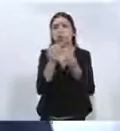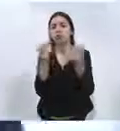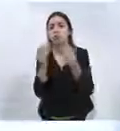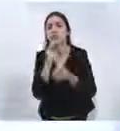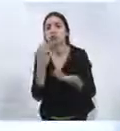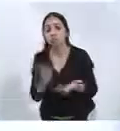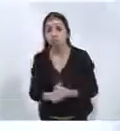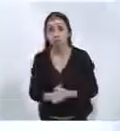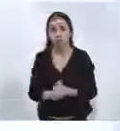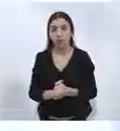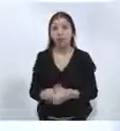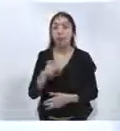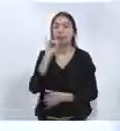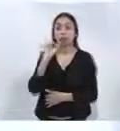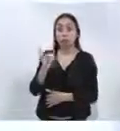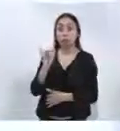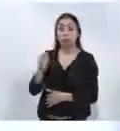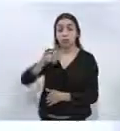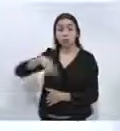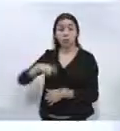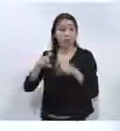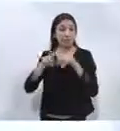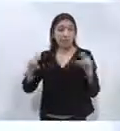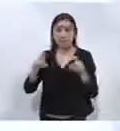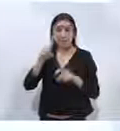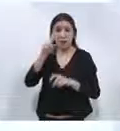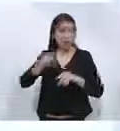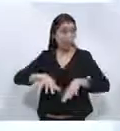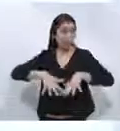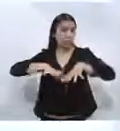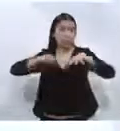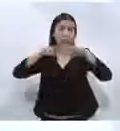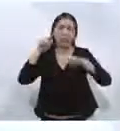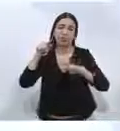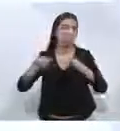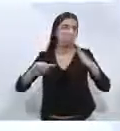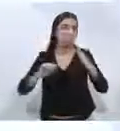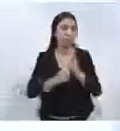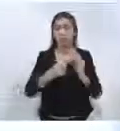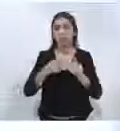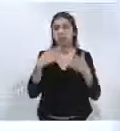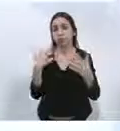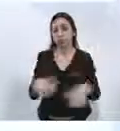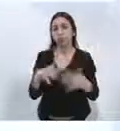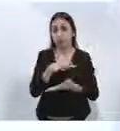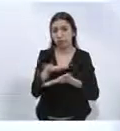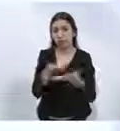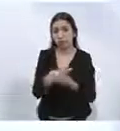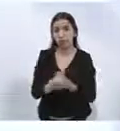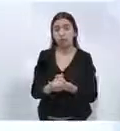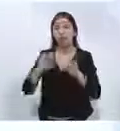tenemos, claro, afectó muchísimo el tema de las inundaciones, como sabemos, en el sector agropecuario. Tenemos